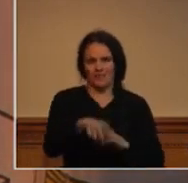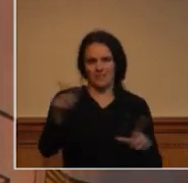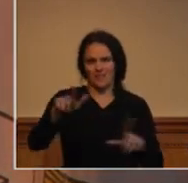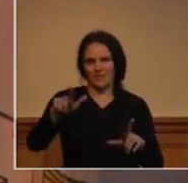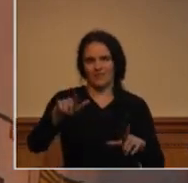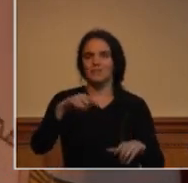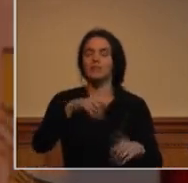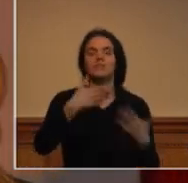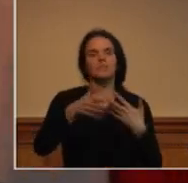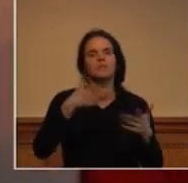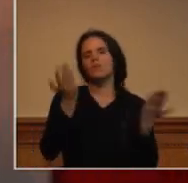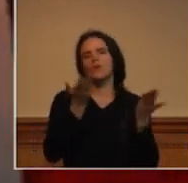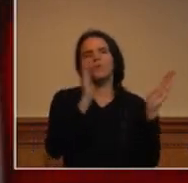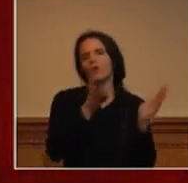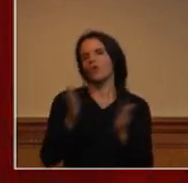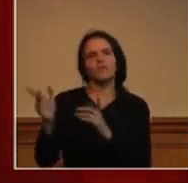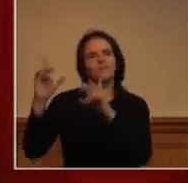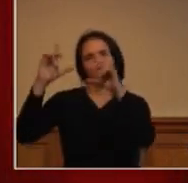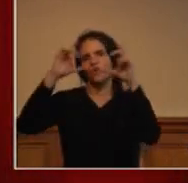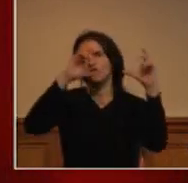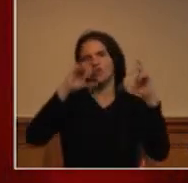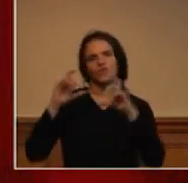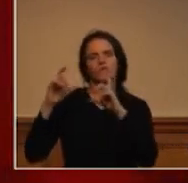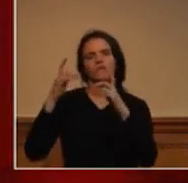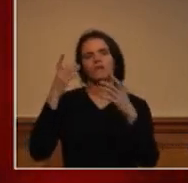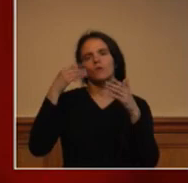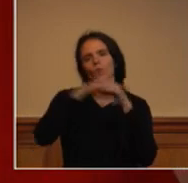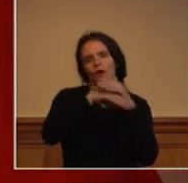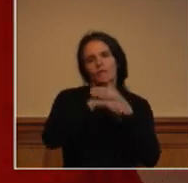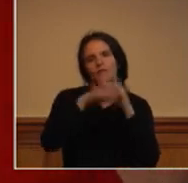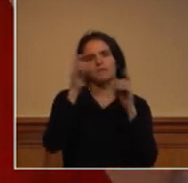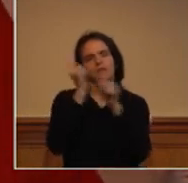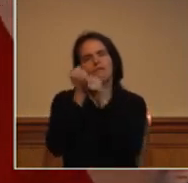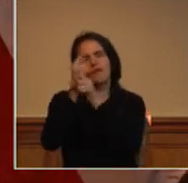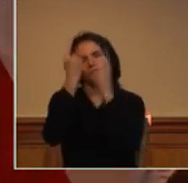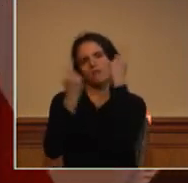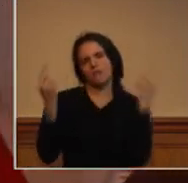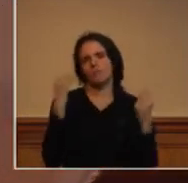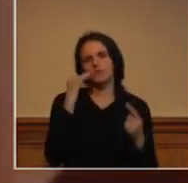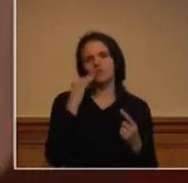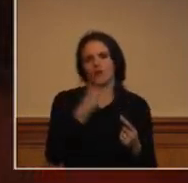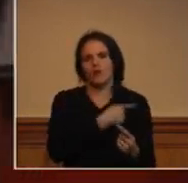las imágenes, el registro que tengamos de cada niño. Ok, gracias.